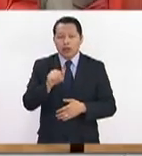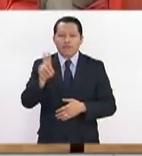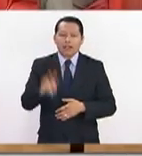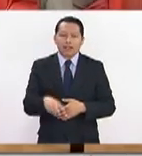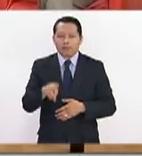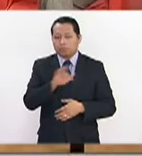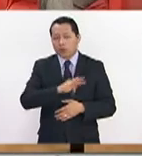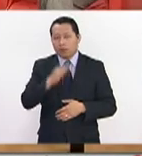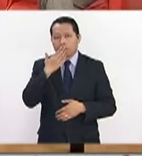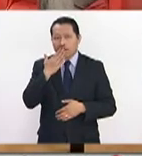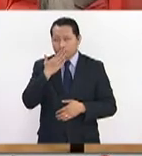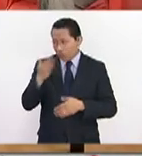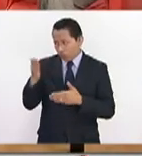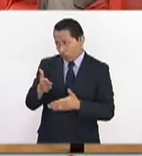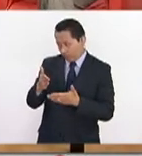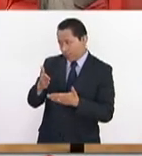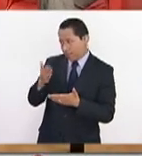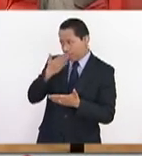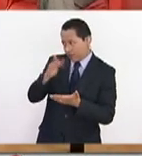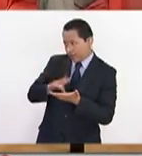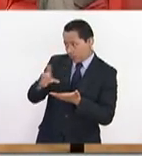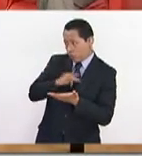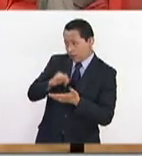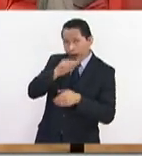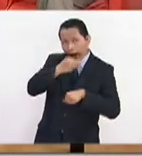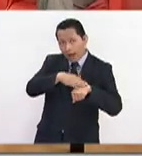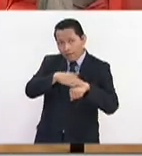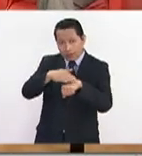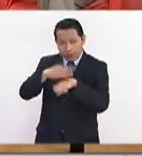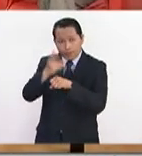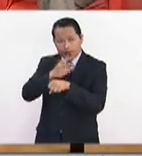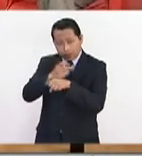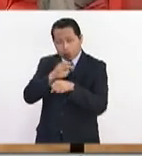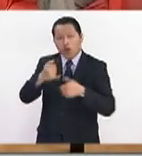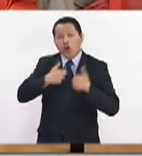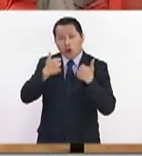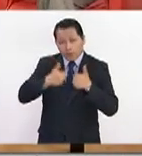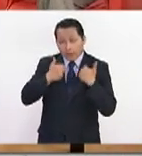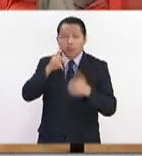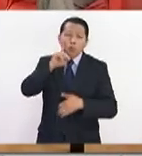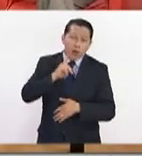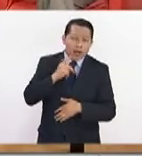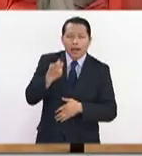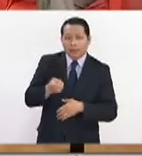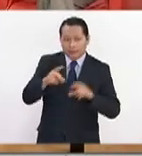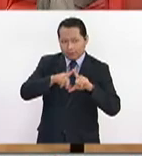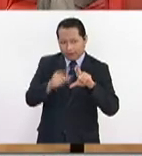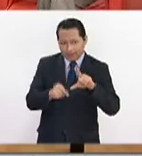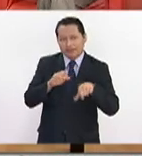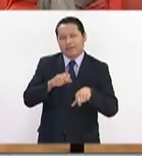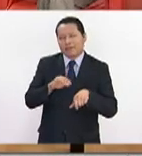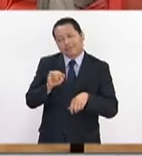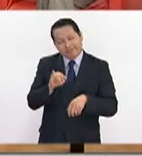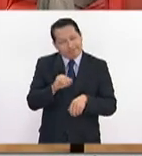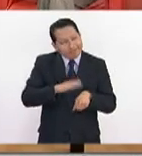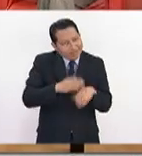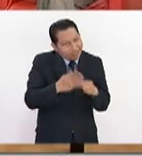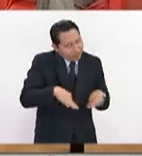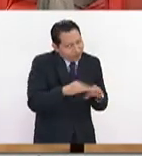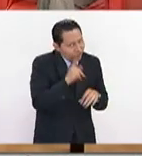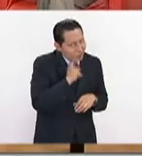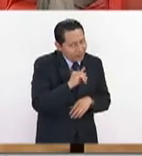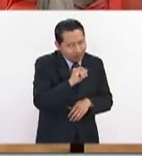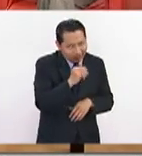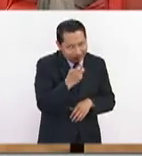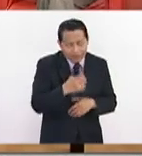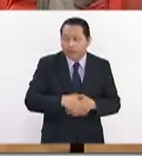verdad que qué bueno que está con nosotros y que esté abierta esta invitación para los jóvenes y mujeres de este país. Sobre todo para las mujeres. Sobre todo para las